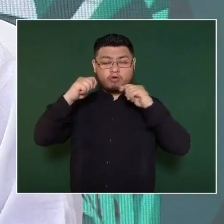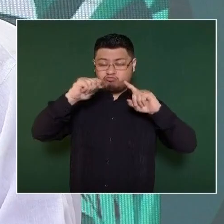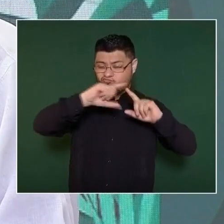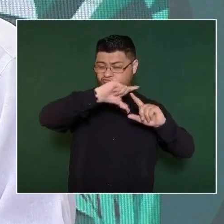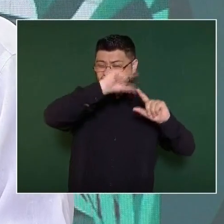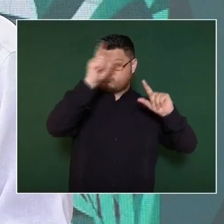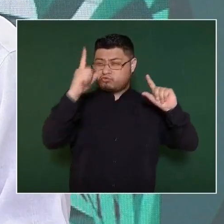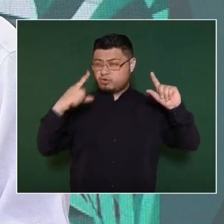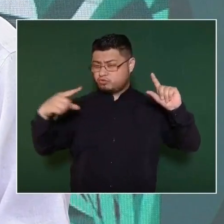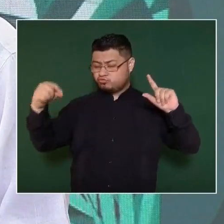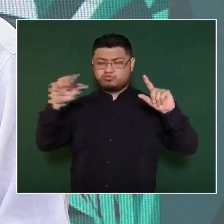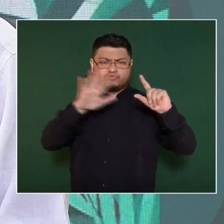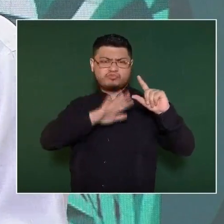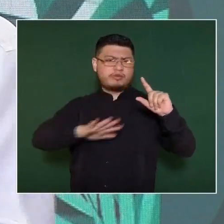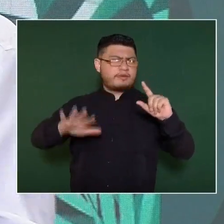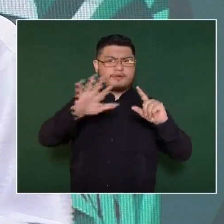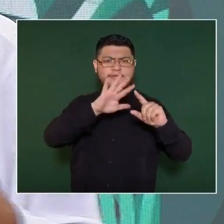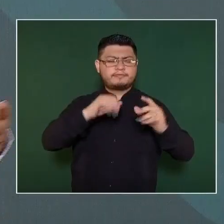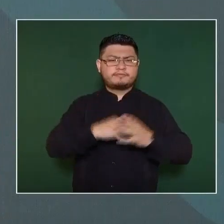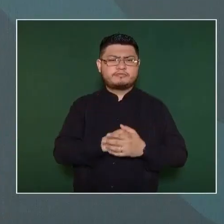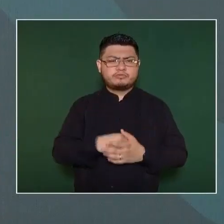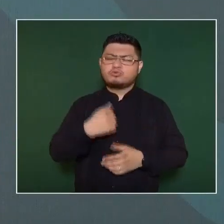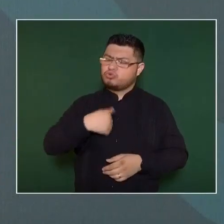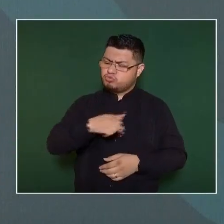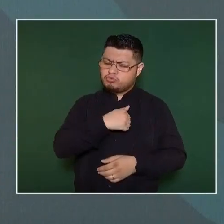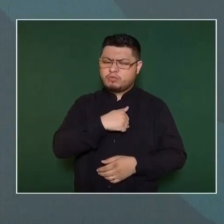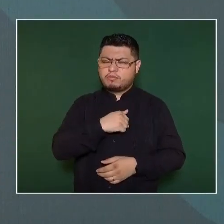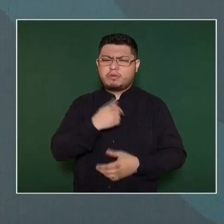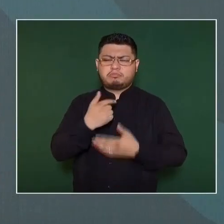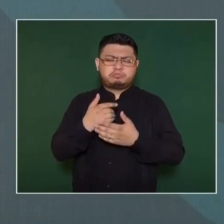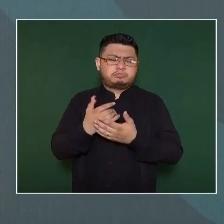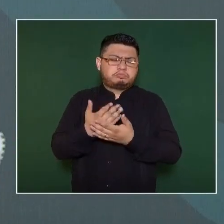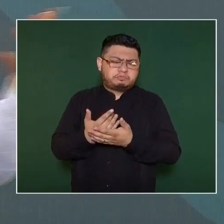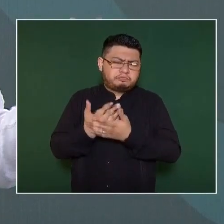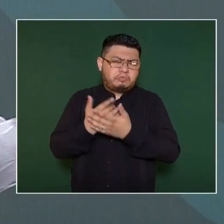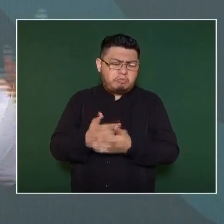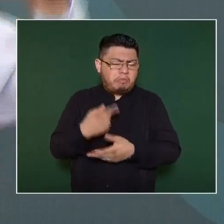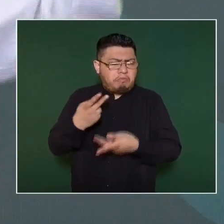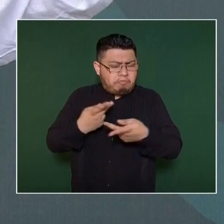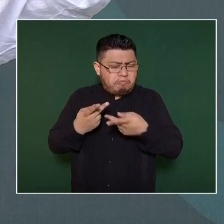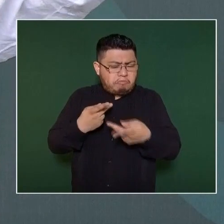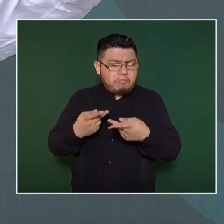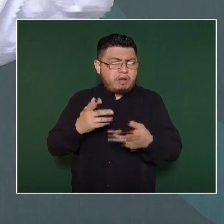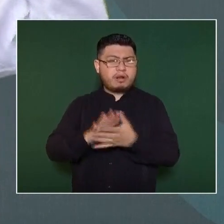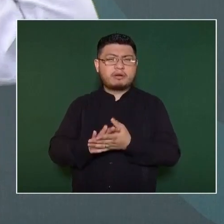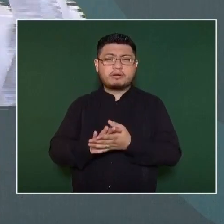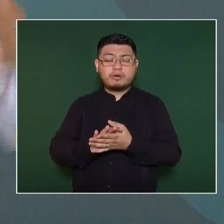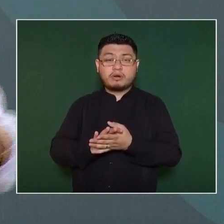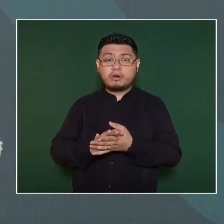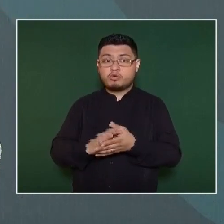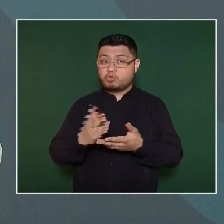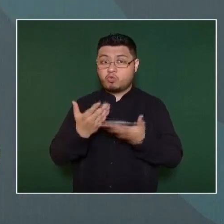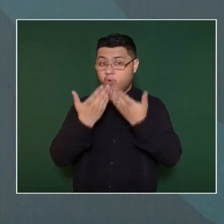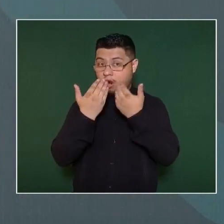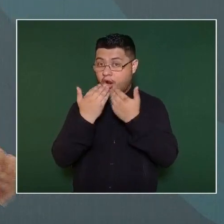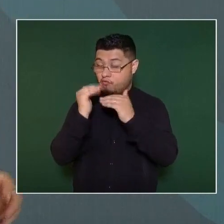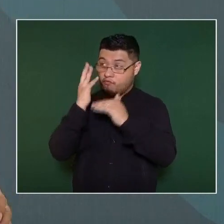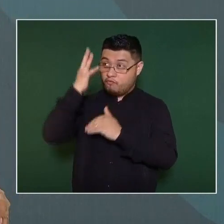nacional. Y vamos a procurar que no haya